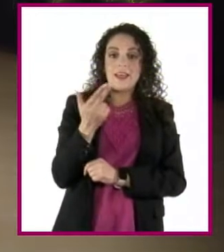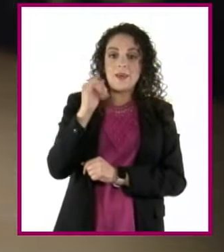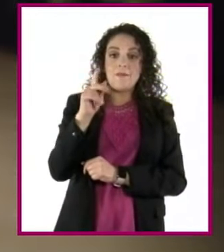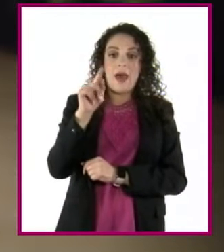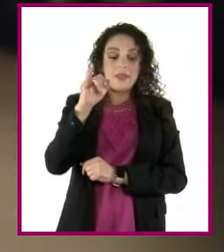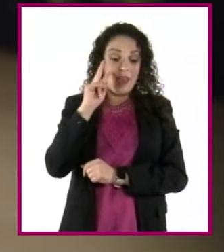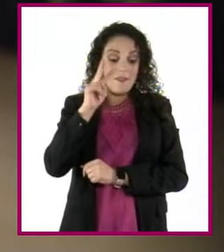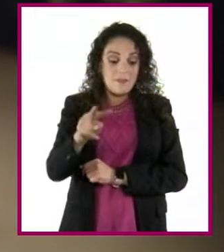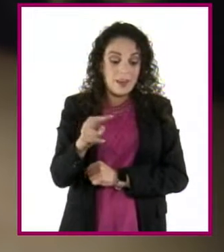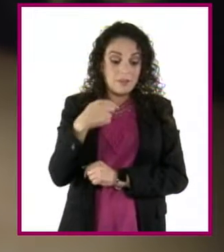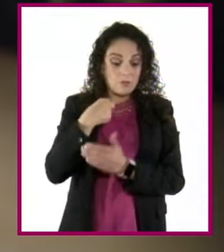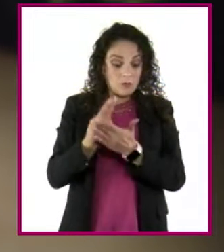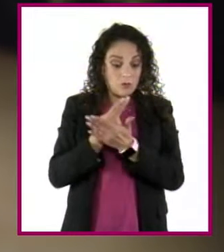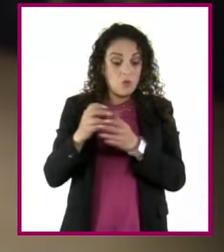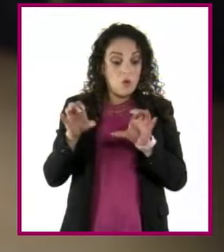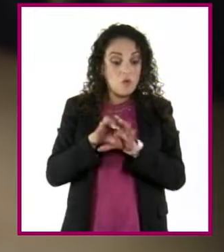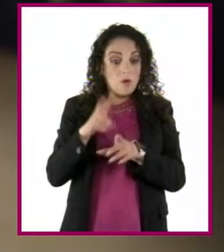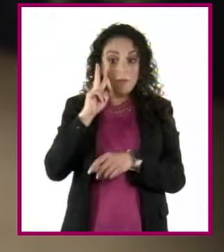dibujé esto, ¿cómo quedó, eh?